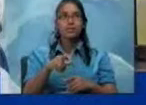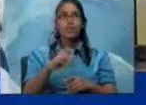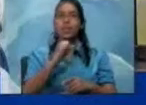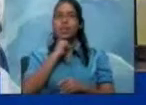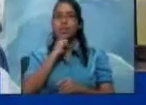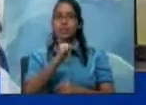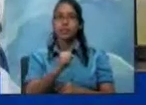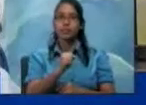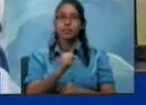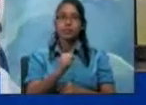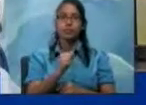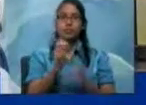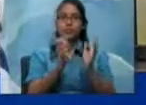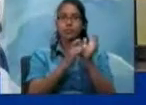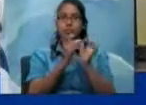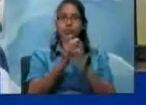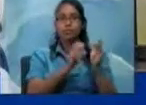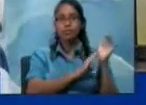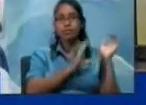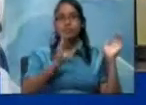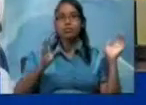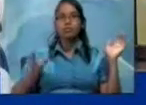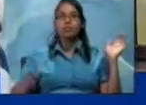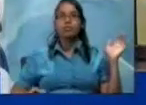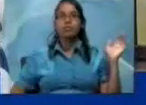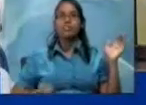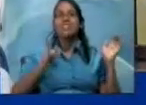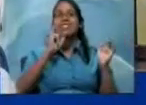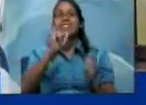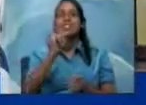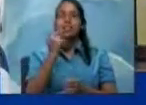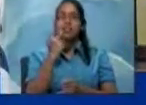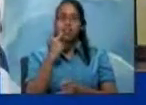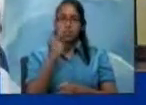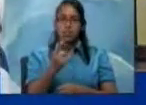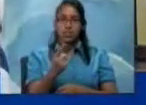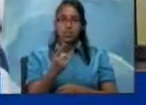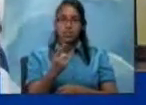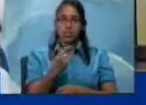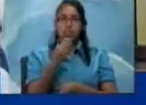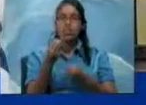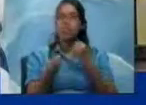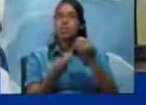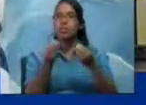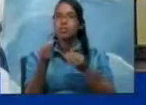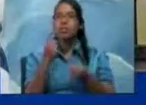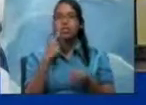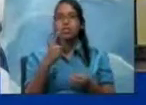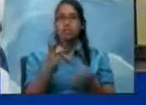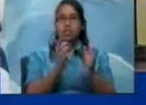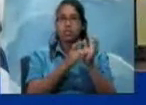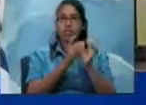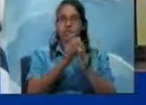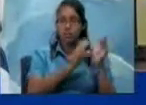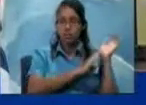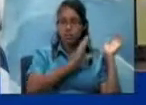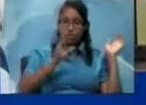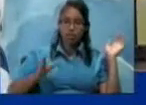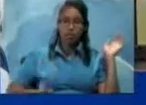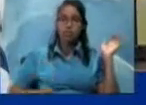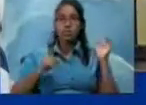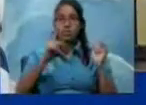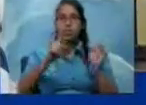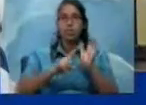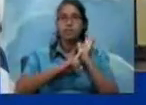era Jesús y les dijo cómo les dijo Jesús cuando